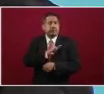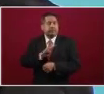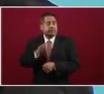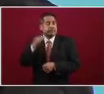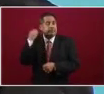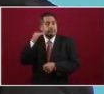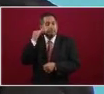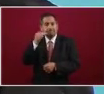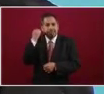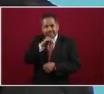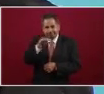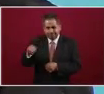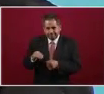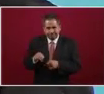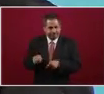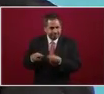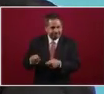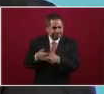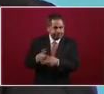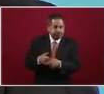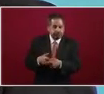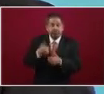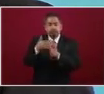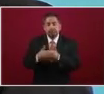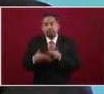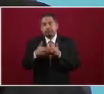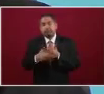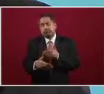las próximas semanas, de nueva cuenta, el instituto